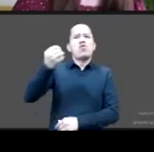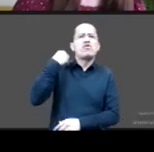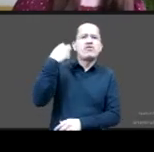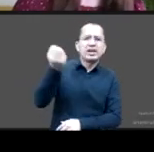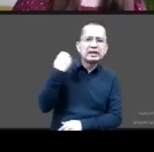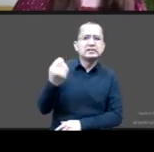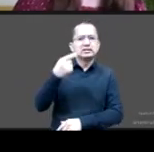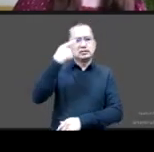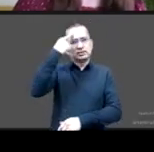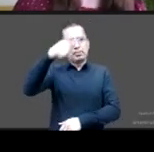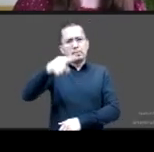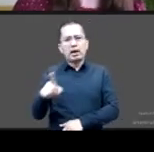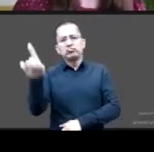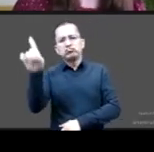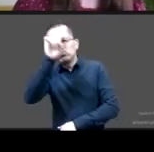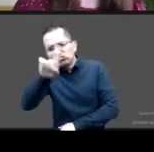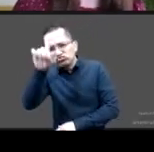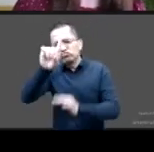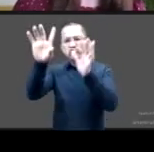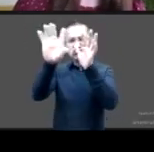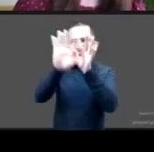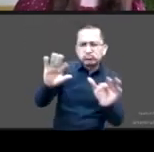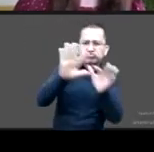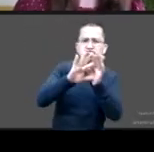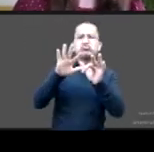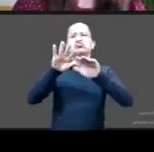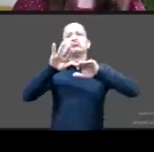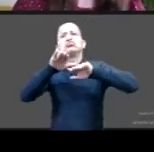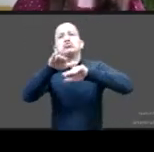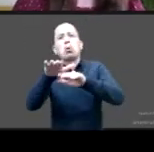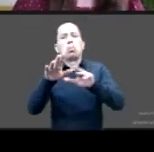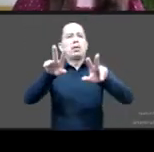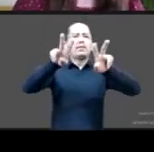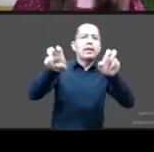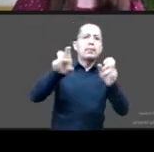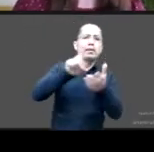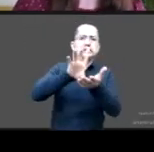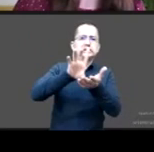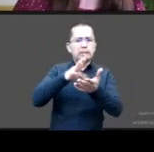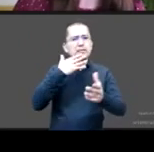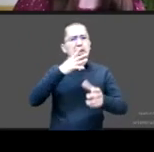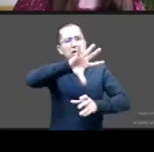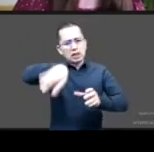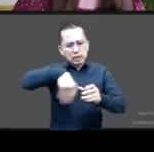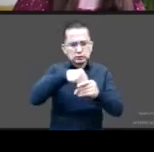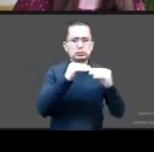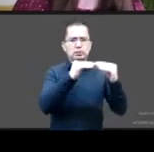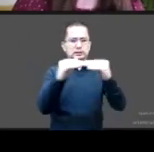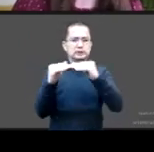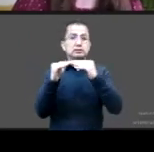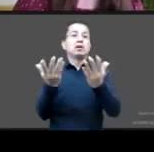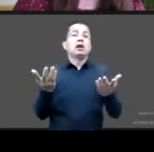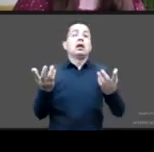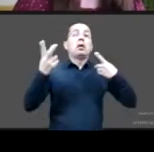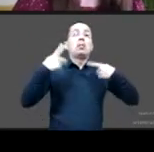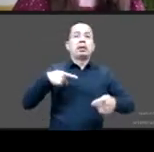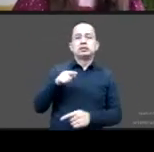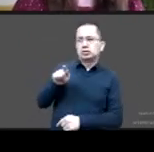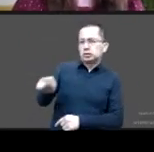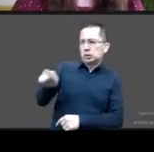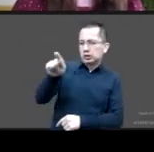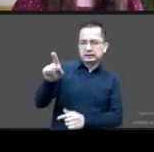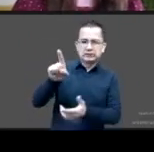para una nueva cultura de inclusión para todas aquellas personas que cuenten con algún tipo de discapacidad ya sea motriz